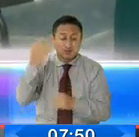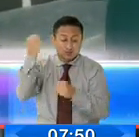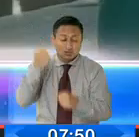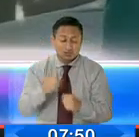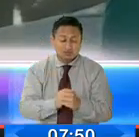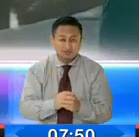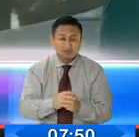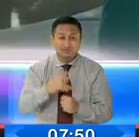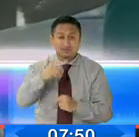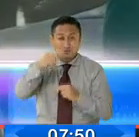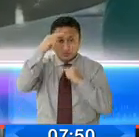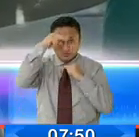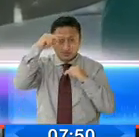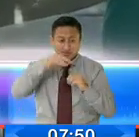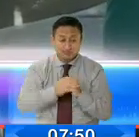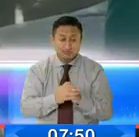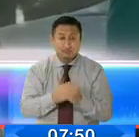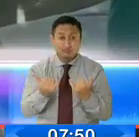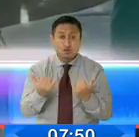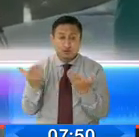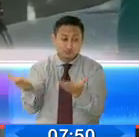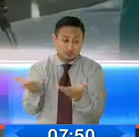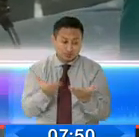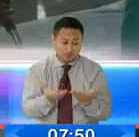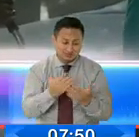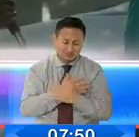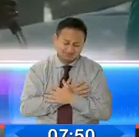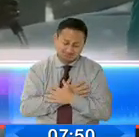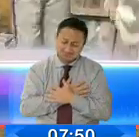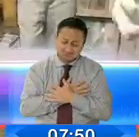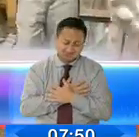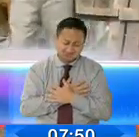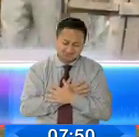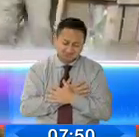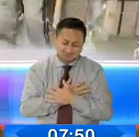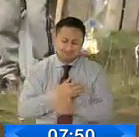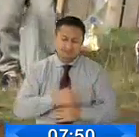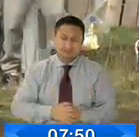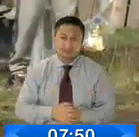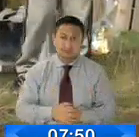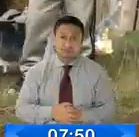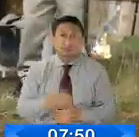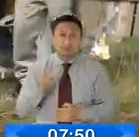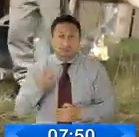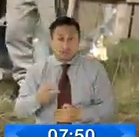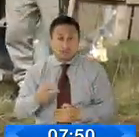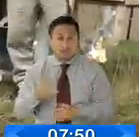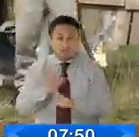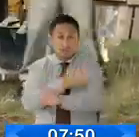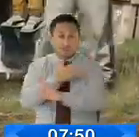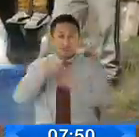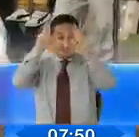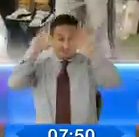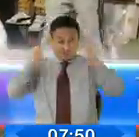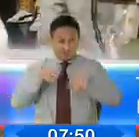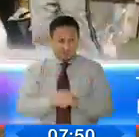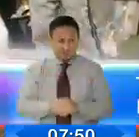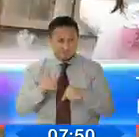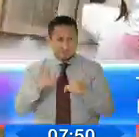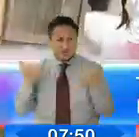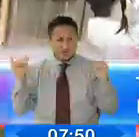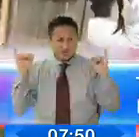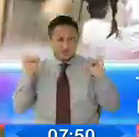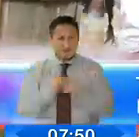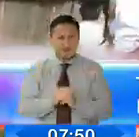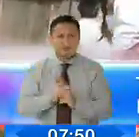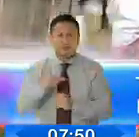al canal, que nos han hecho este regalito. Además de ello, entonando villancicos, compartimos un ameno momento